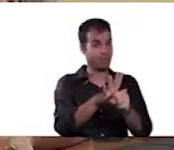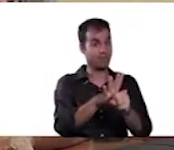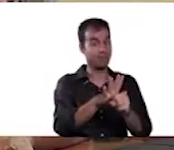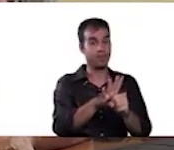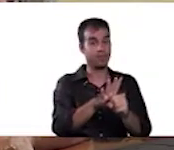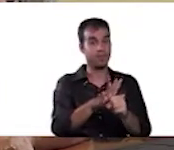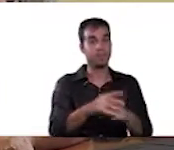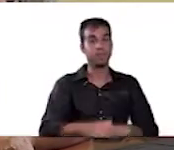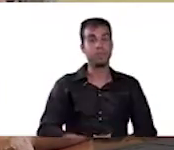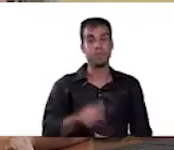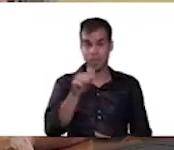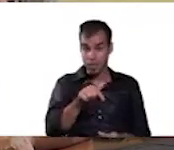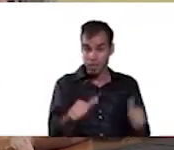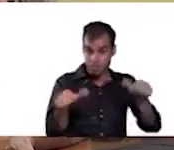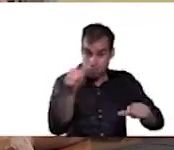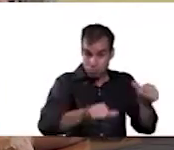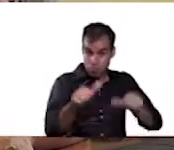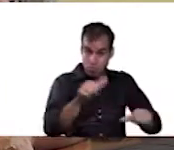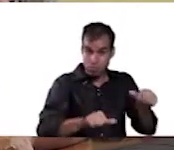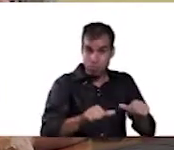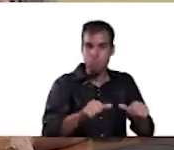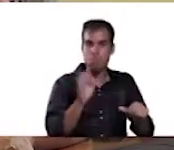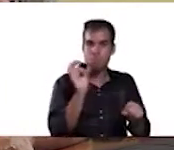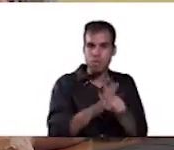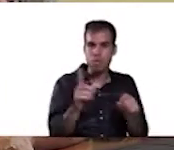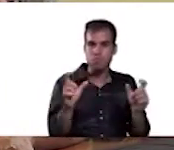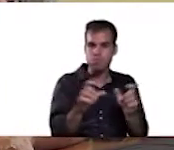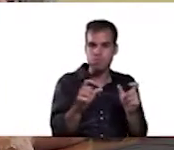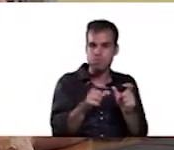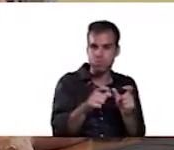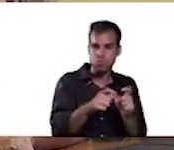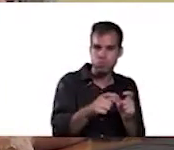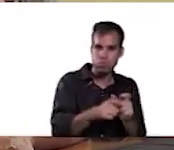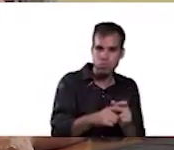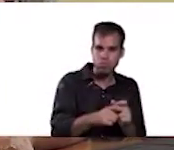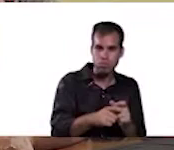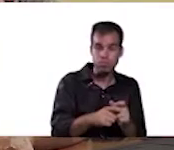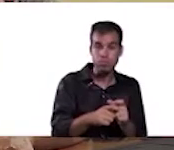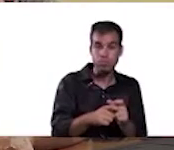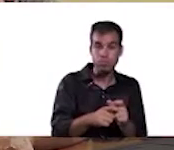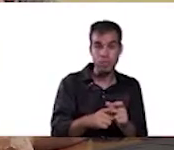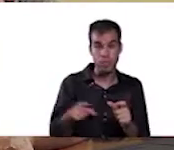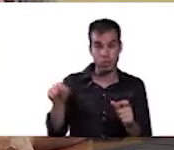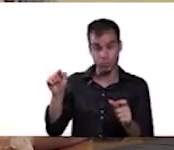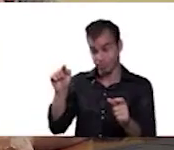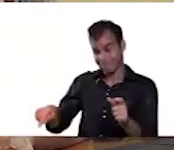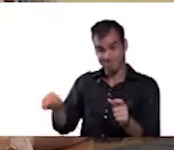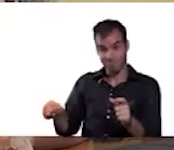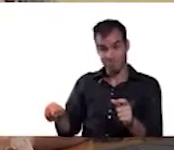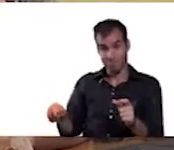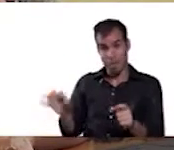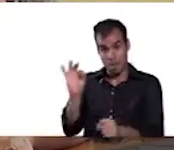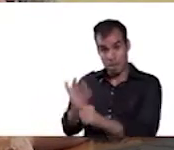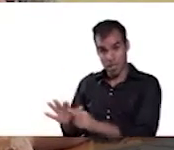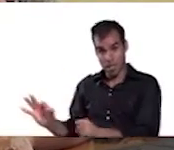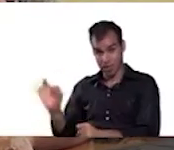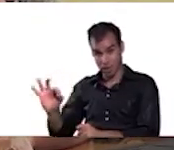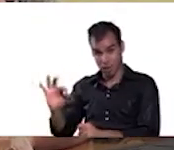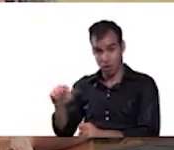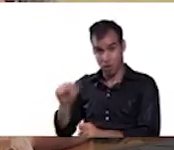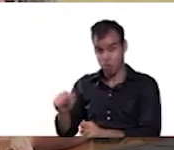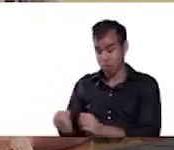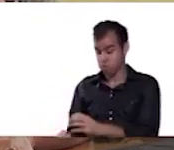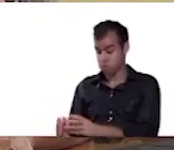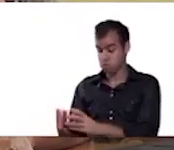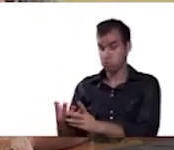Estas concentraciones van disminuyendo y a la vez va aumentando la que parte de cero, que es la concentración